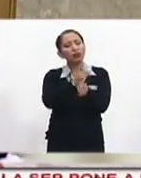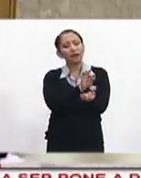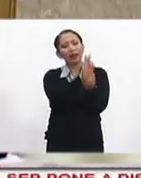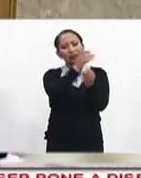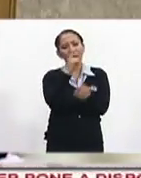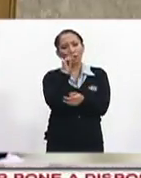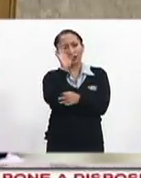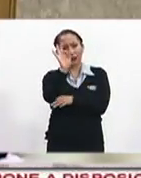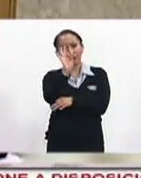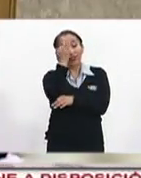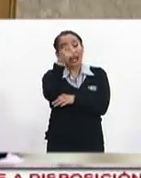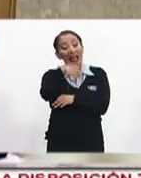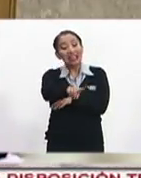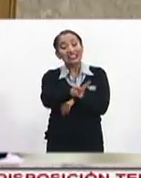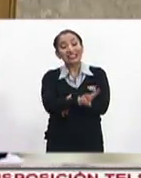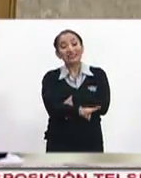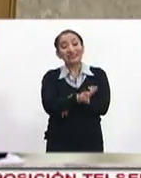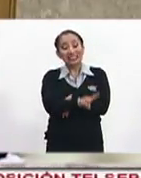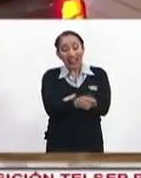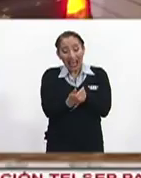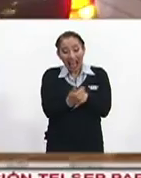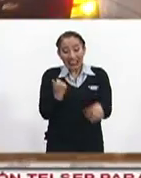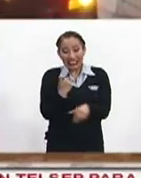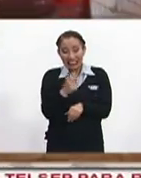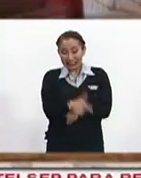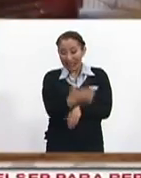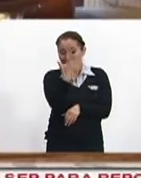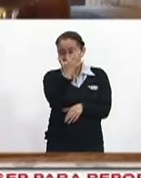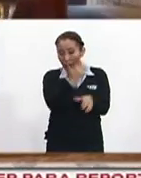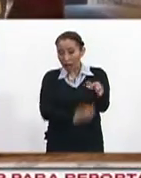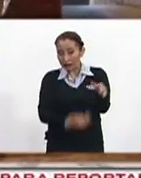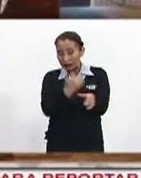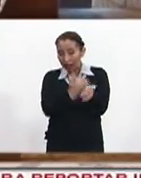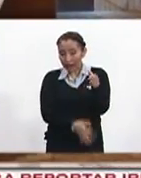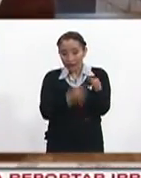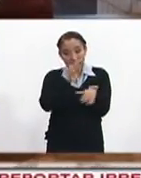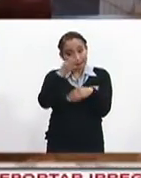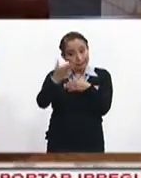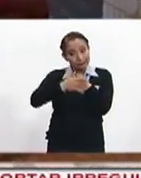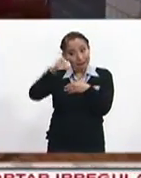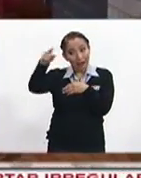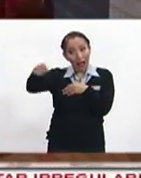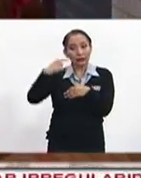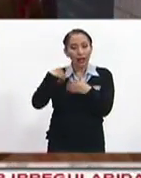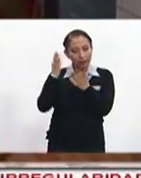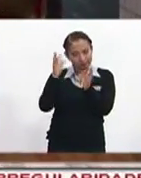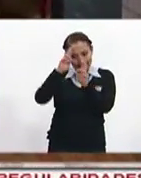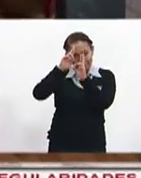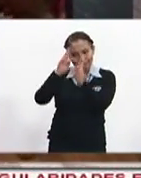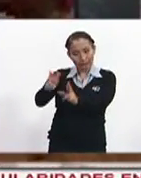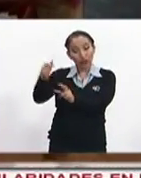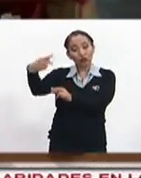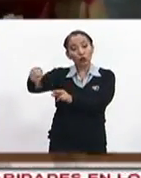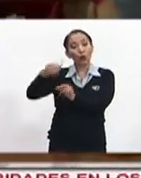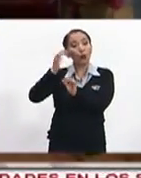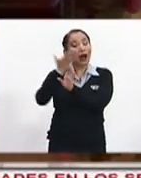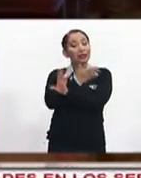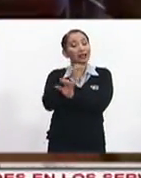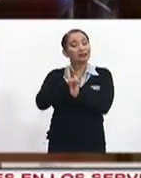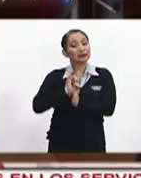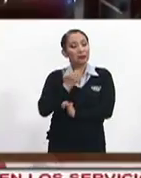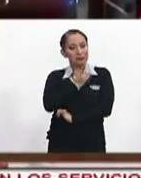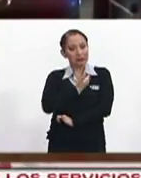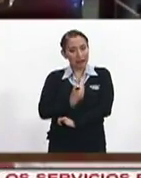la Policía Federal este viernes antes de las 17 horas. Esto en consideración de la dignidad del cargo que ocupó.